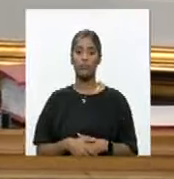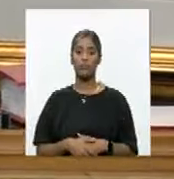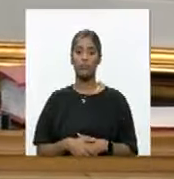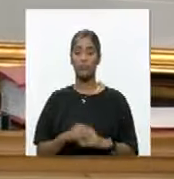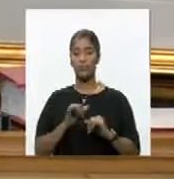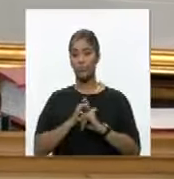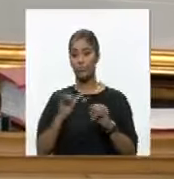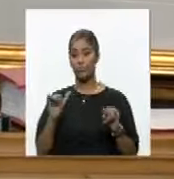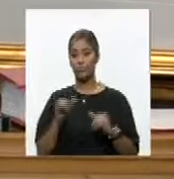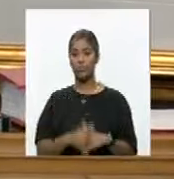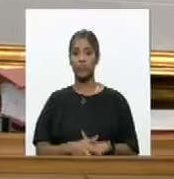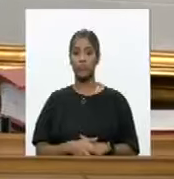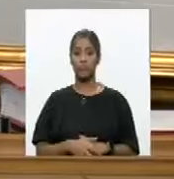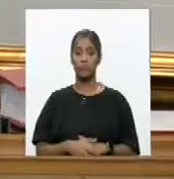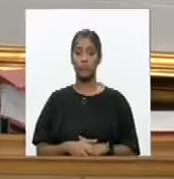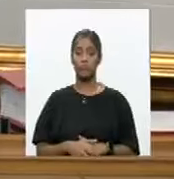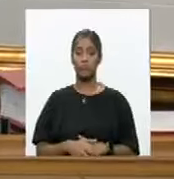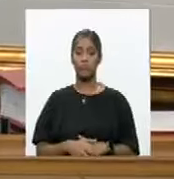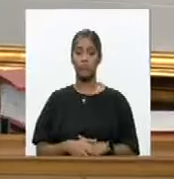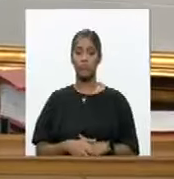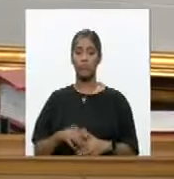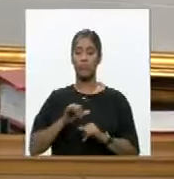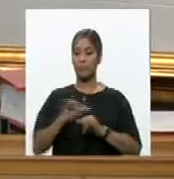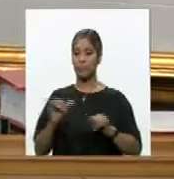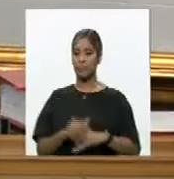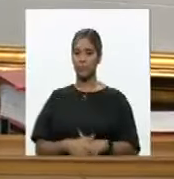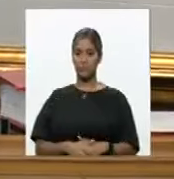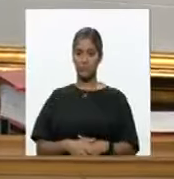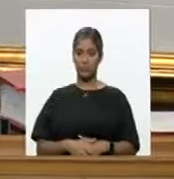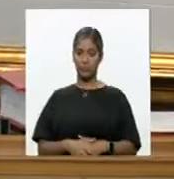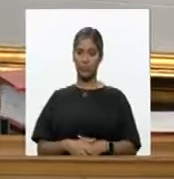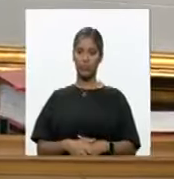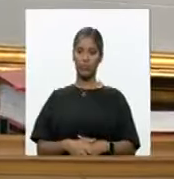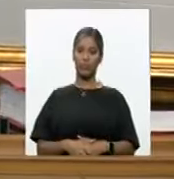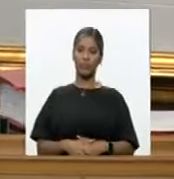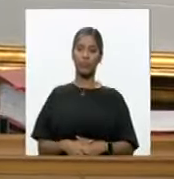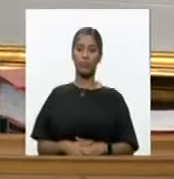¿Se va a cerrar? Se cierra.